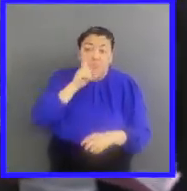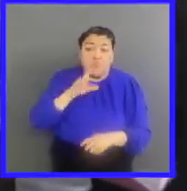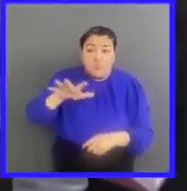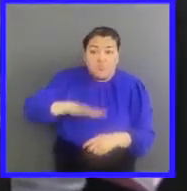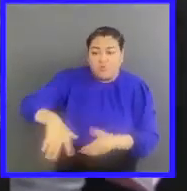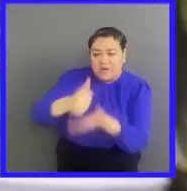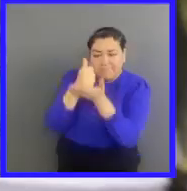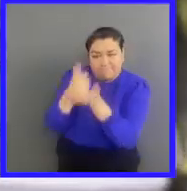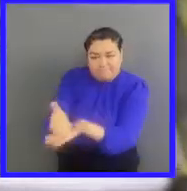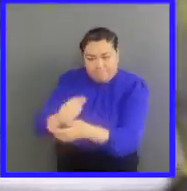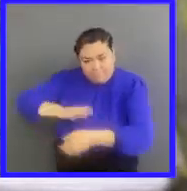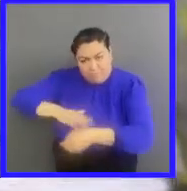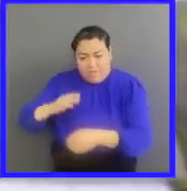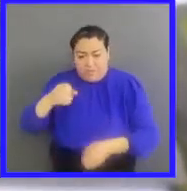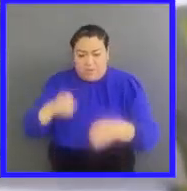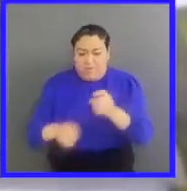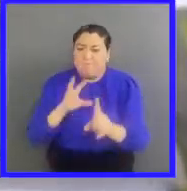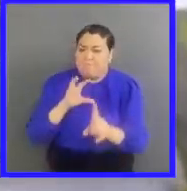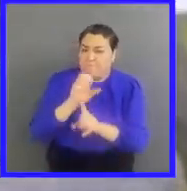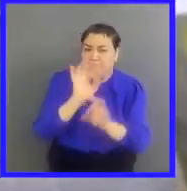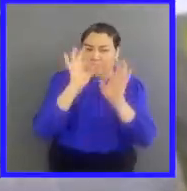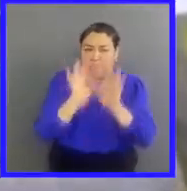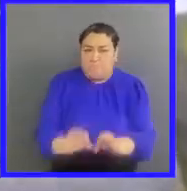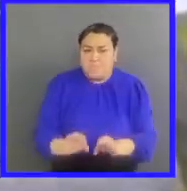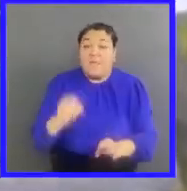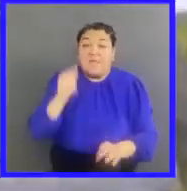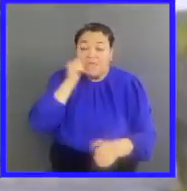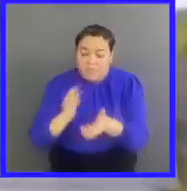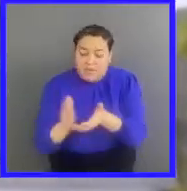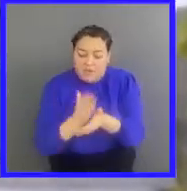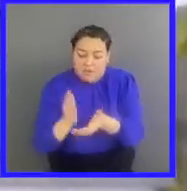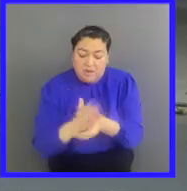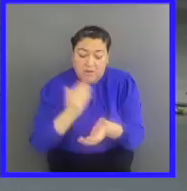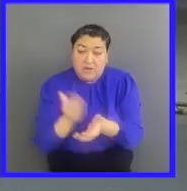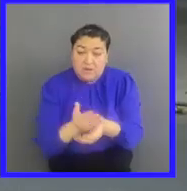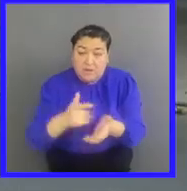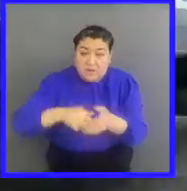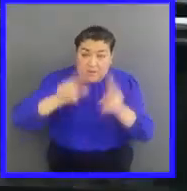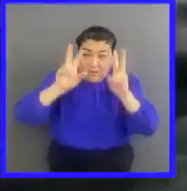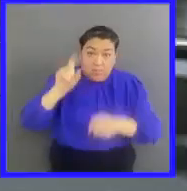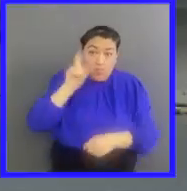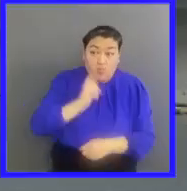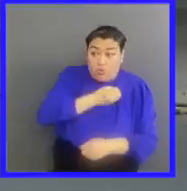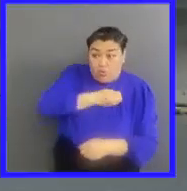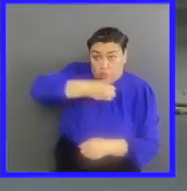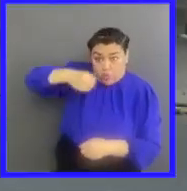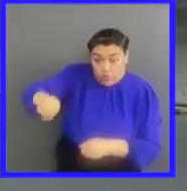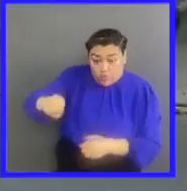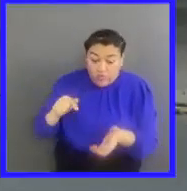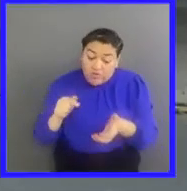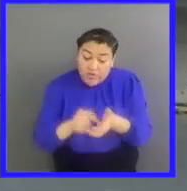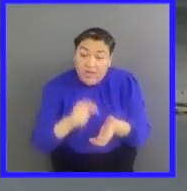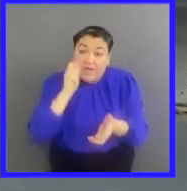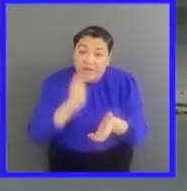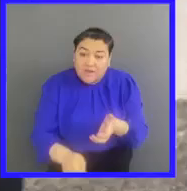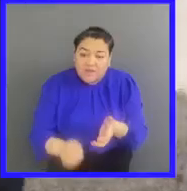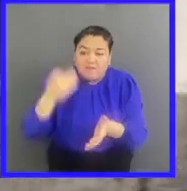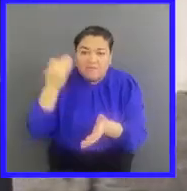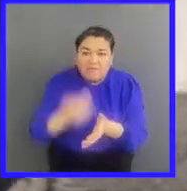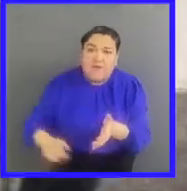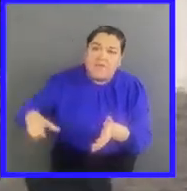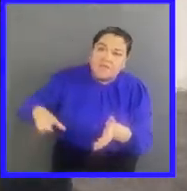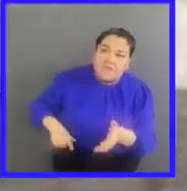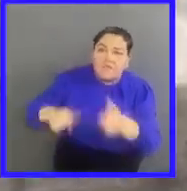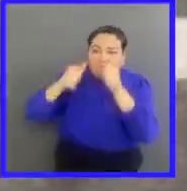permite recordar que cada carpeta de investigación sobre un feminicidio representa la deuda pendiente del Estado de investigar